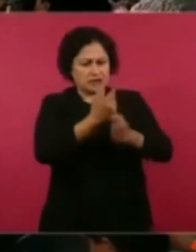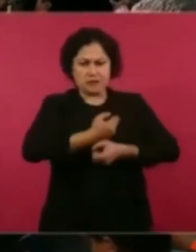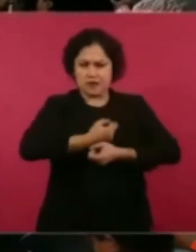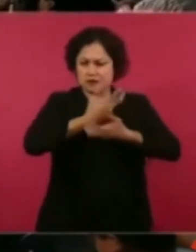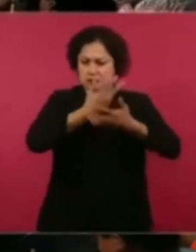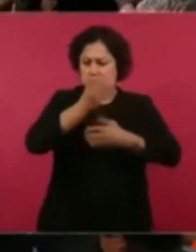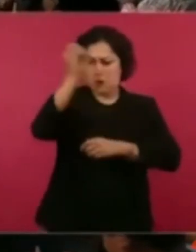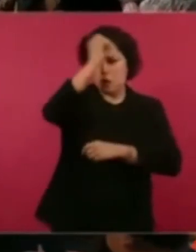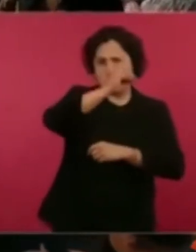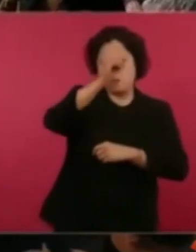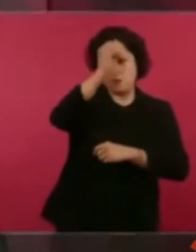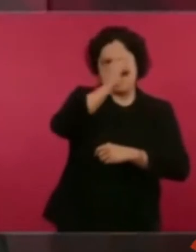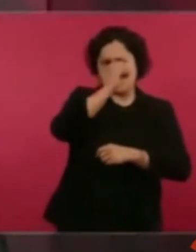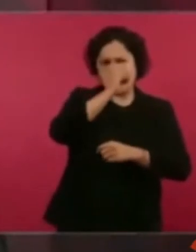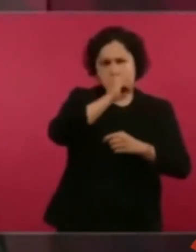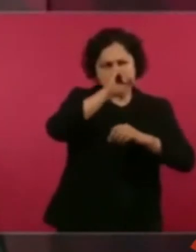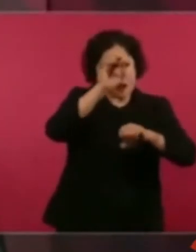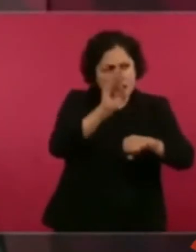ideas?